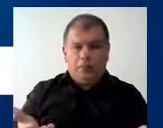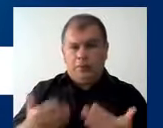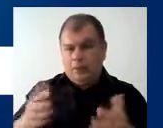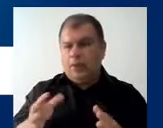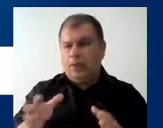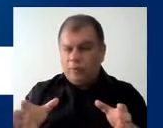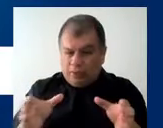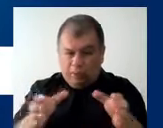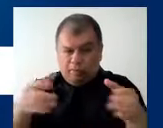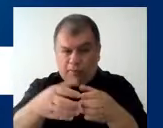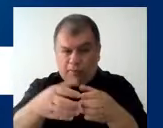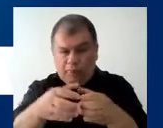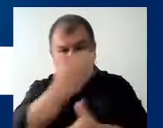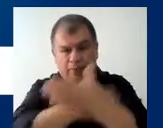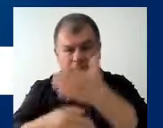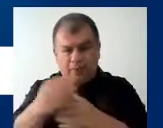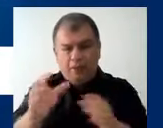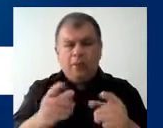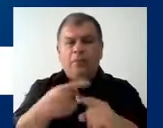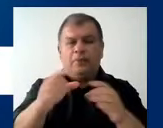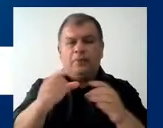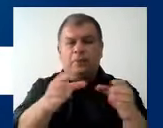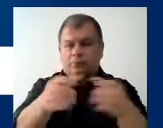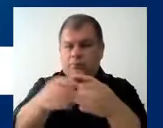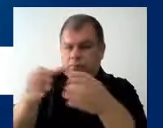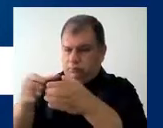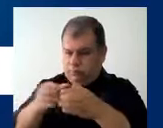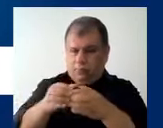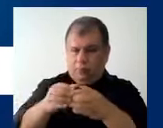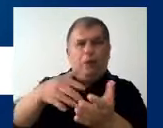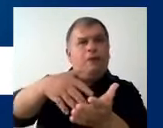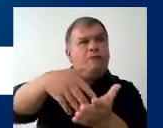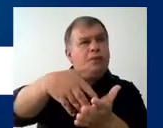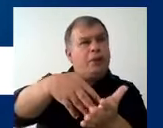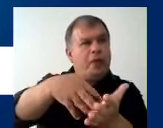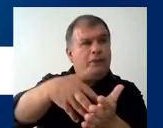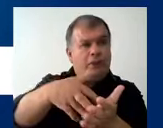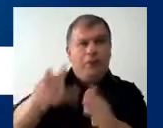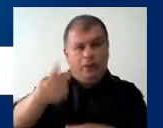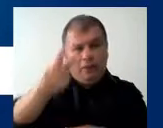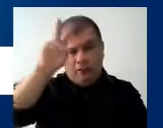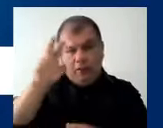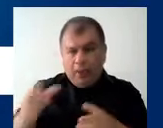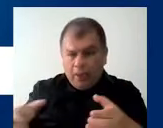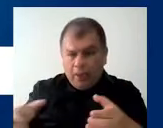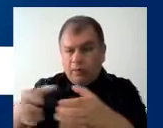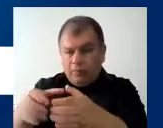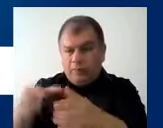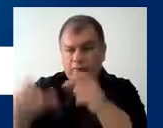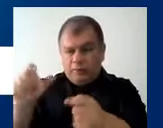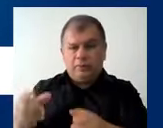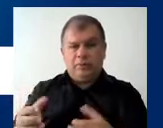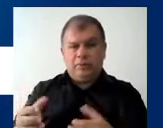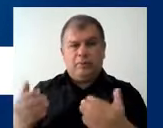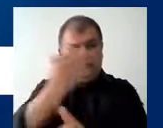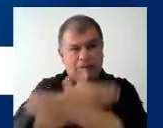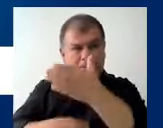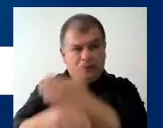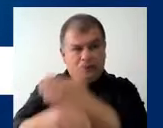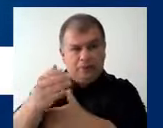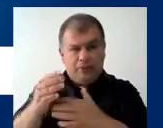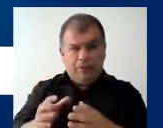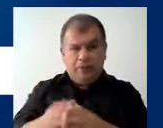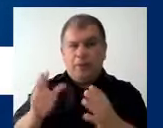dentro de los grupos de poblaciones vulnerables que hay en el Perú, el grupo de personas con discapacidad es un